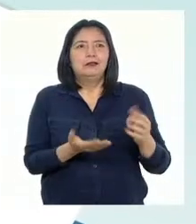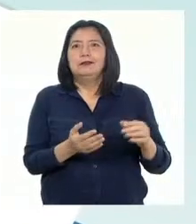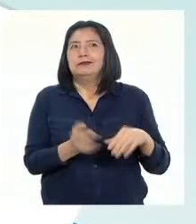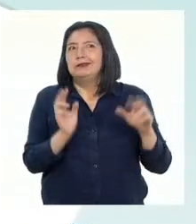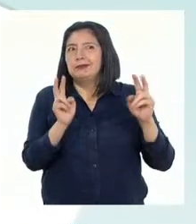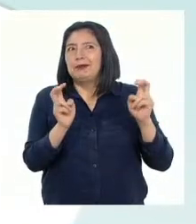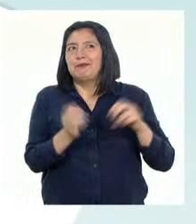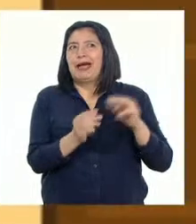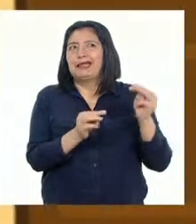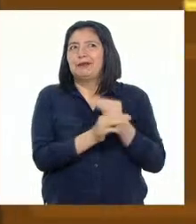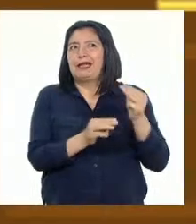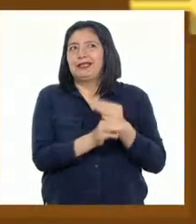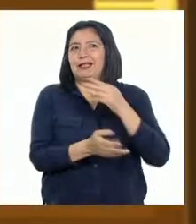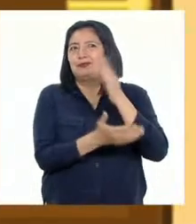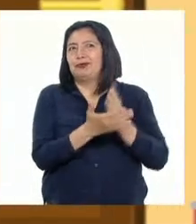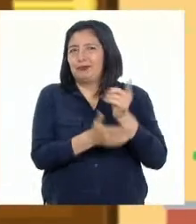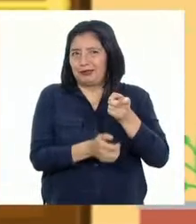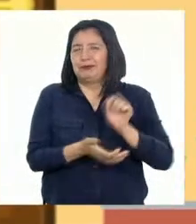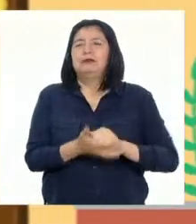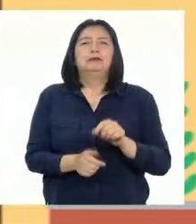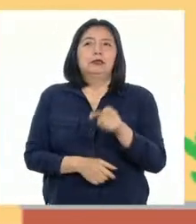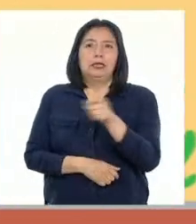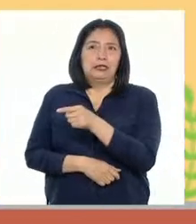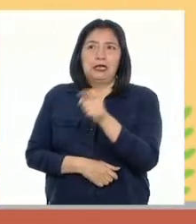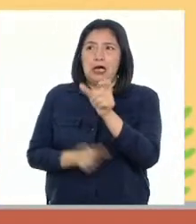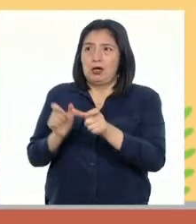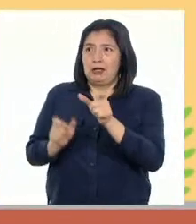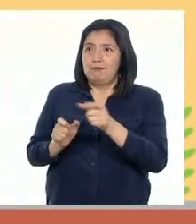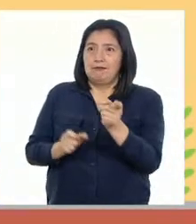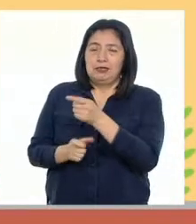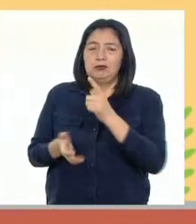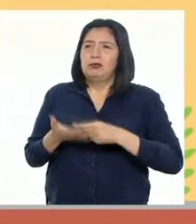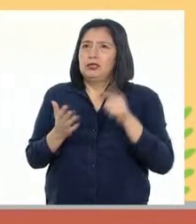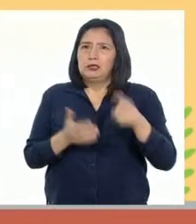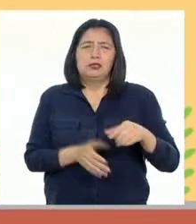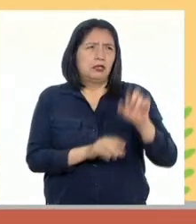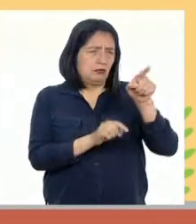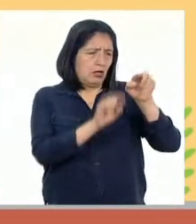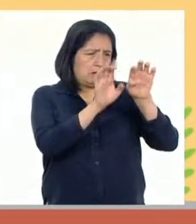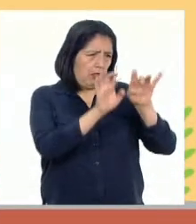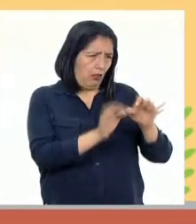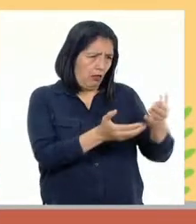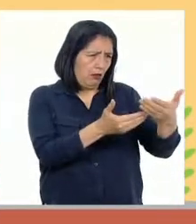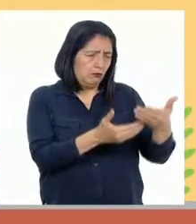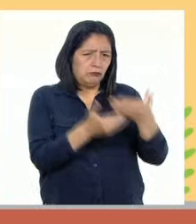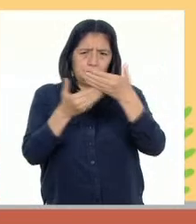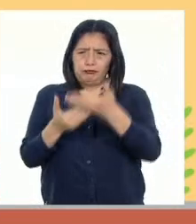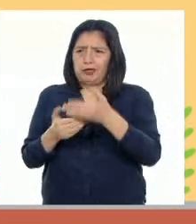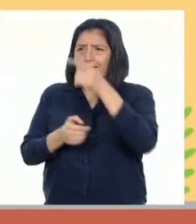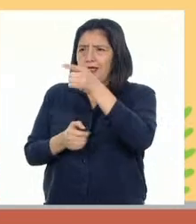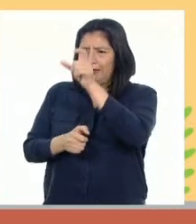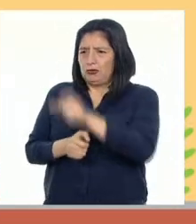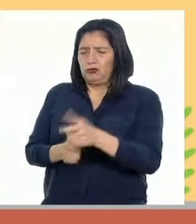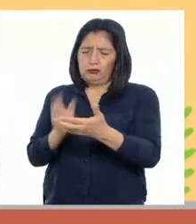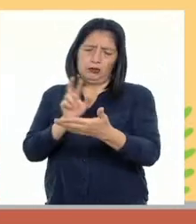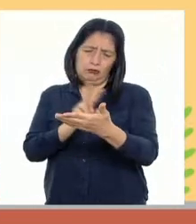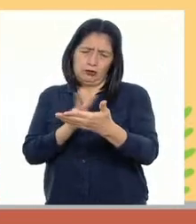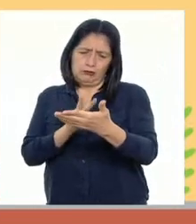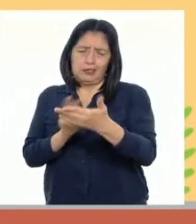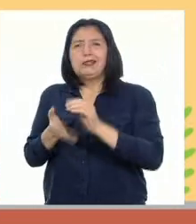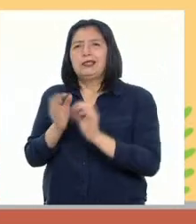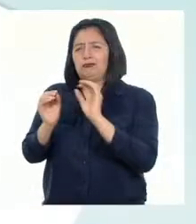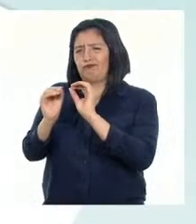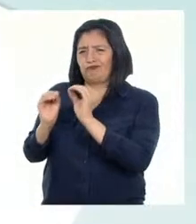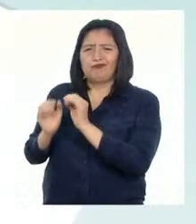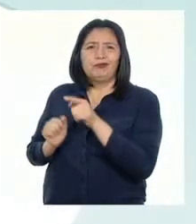matemáticos. ¡Wow! Aquí tenemos a las personas que revisan lo que se ha escrito. Ellos se encargan de darle un toque